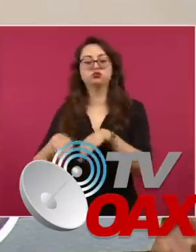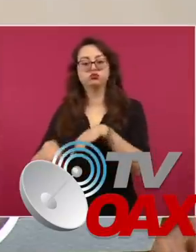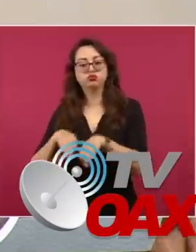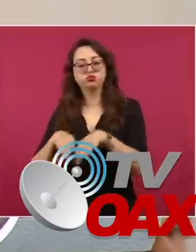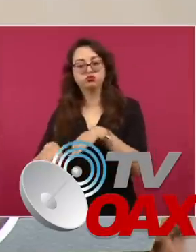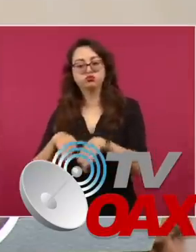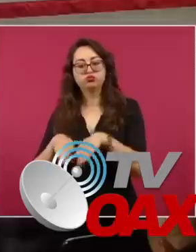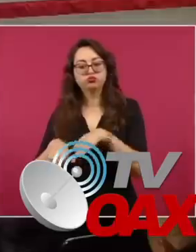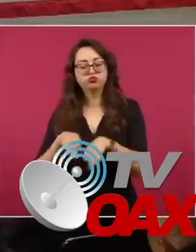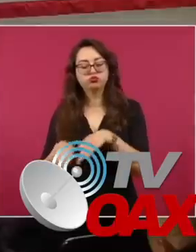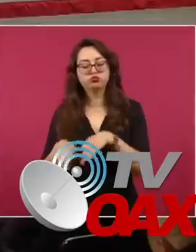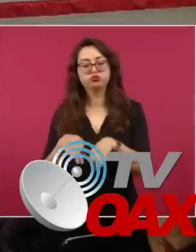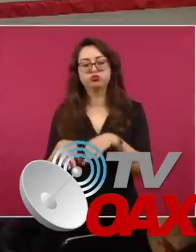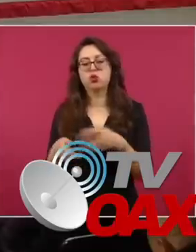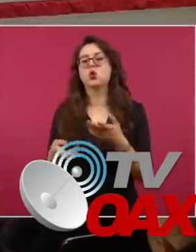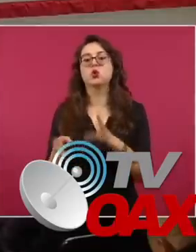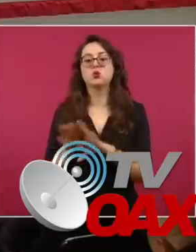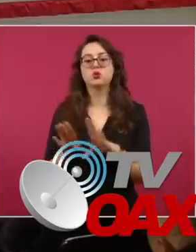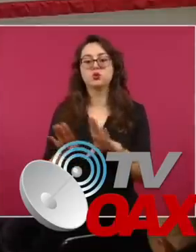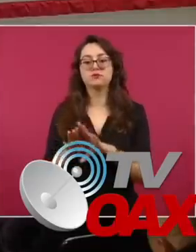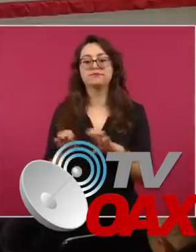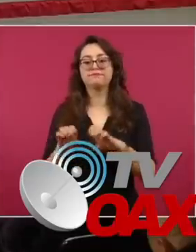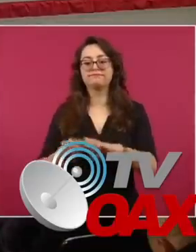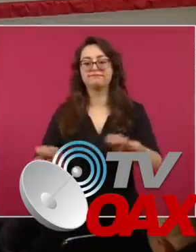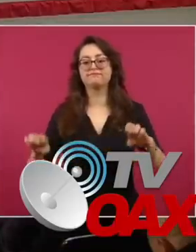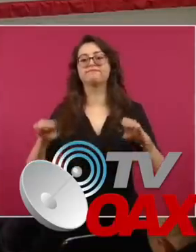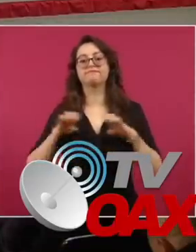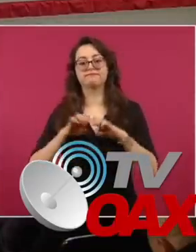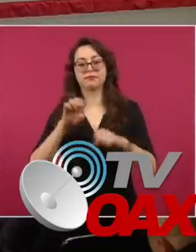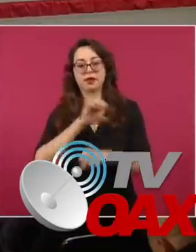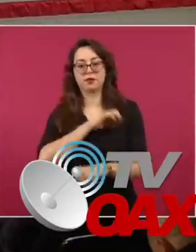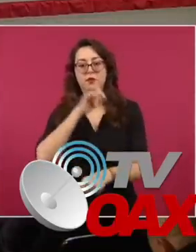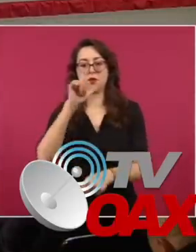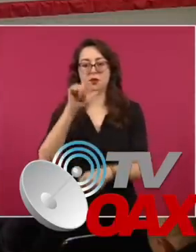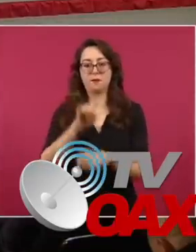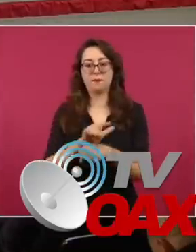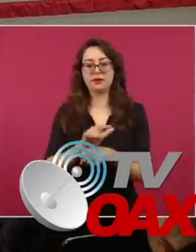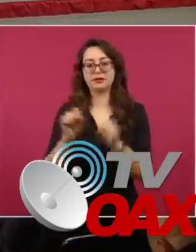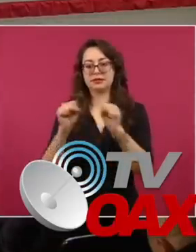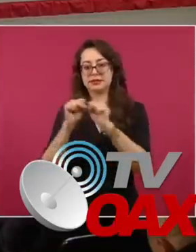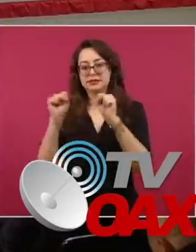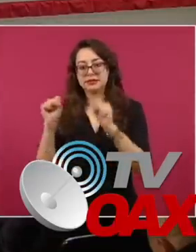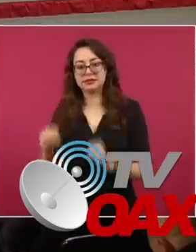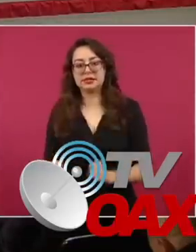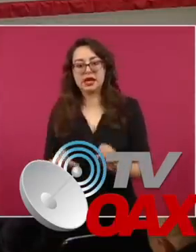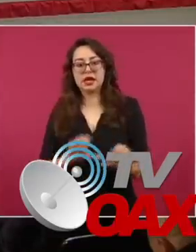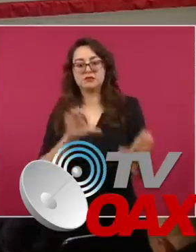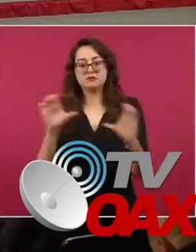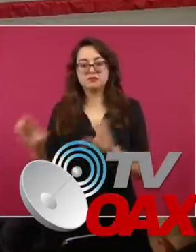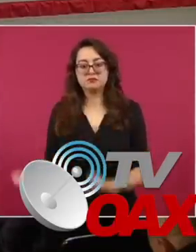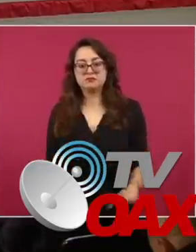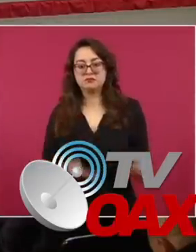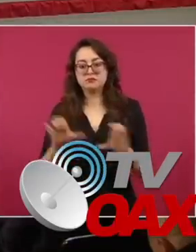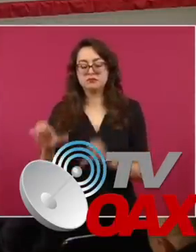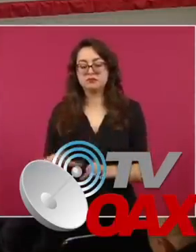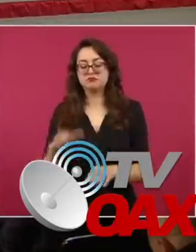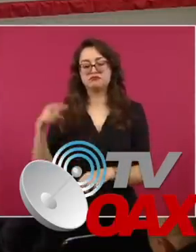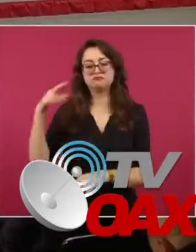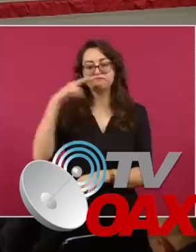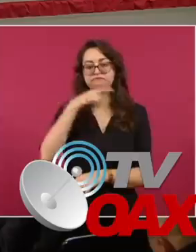un dispositivo especial que nos permitió en un lapso de 14